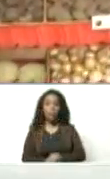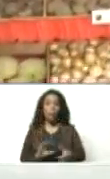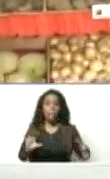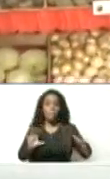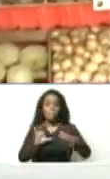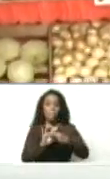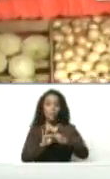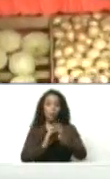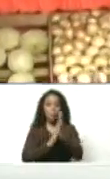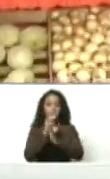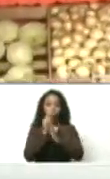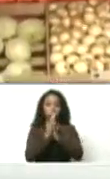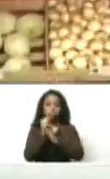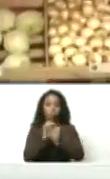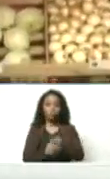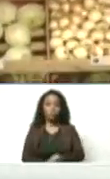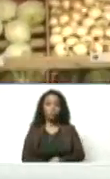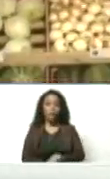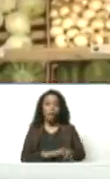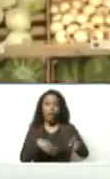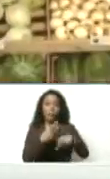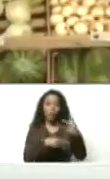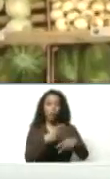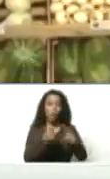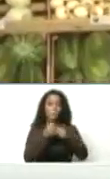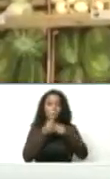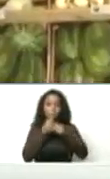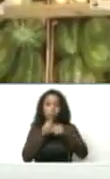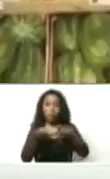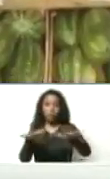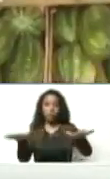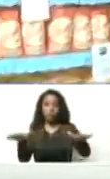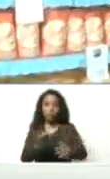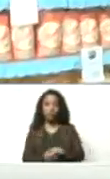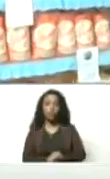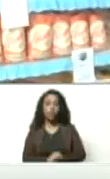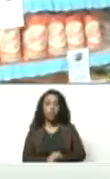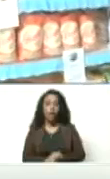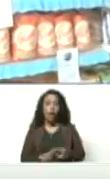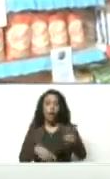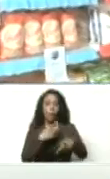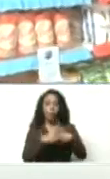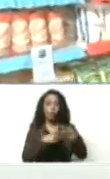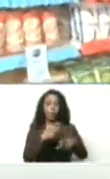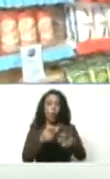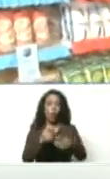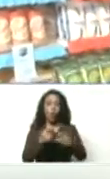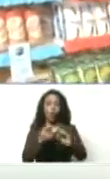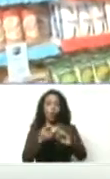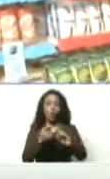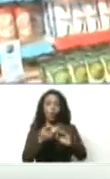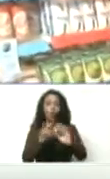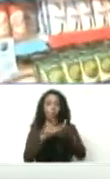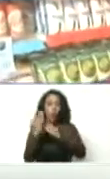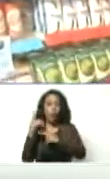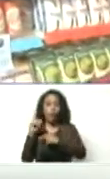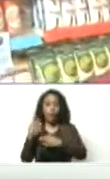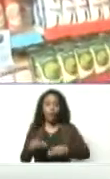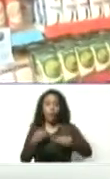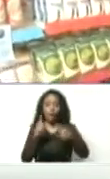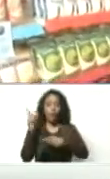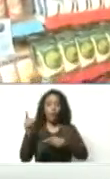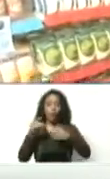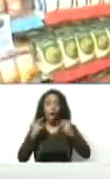articular el emprendimiento, la producción masiva con la producción comunal y entregarle todos estos